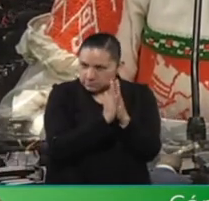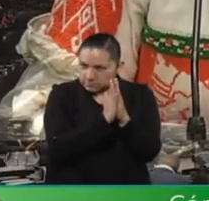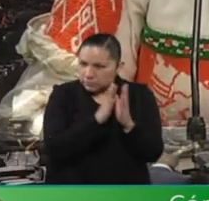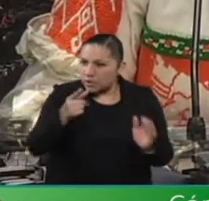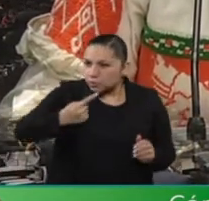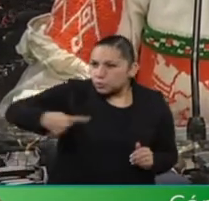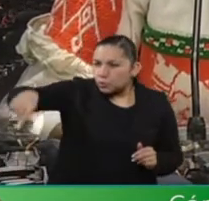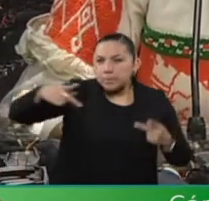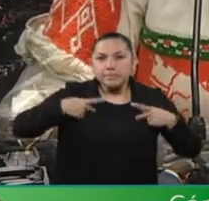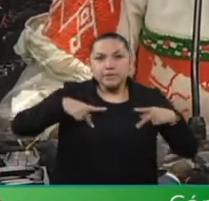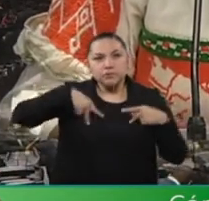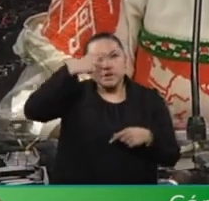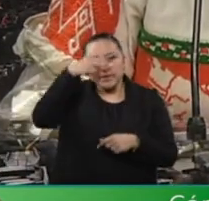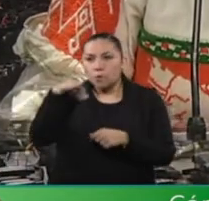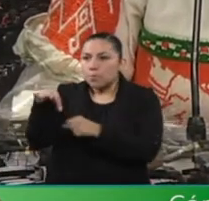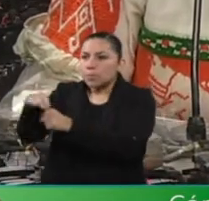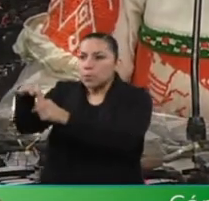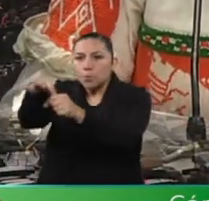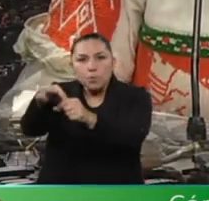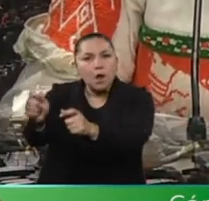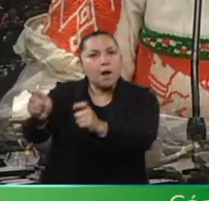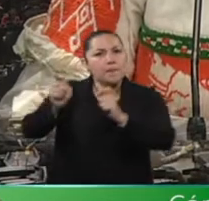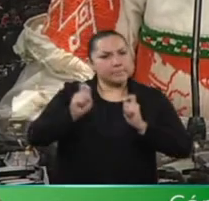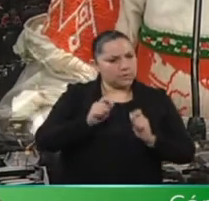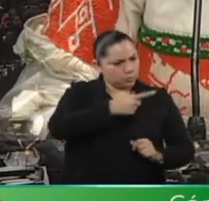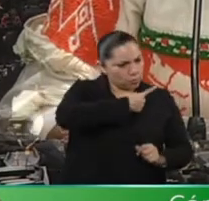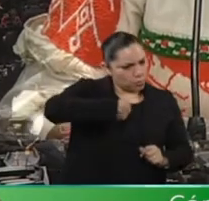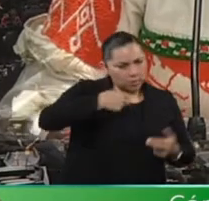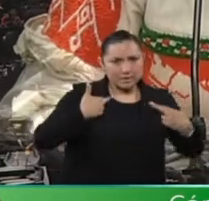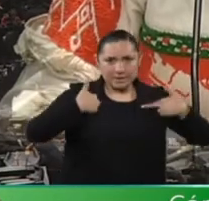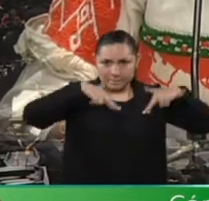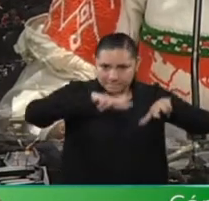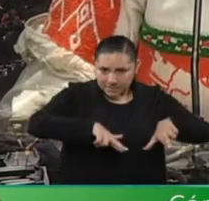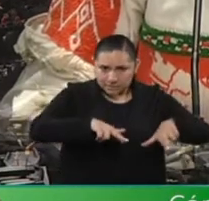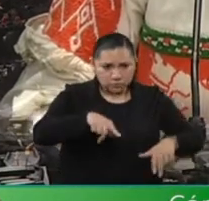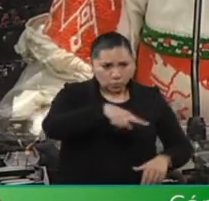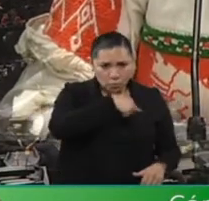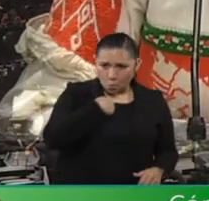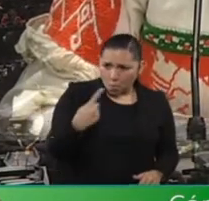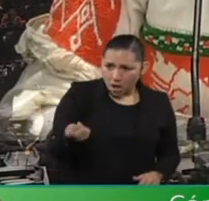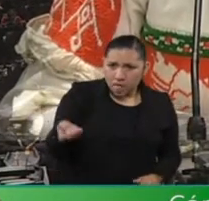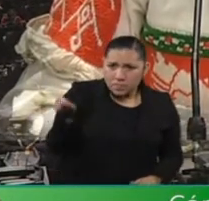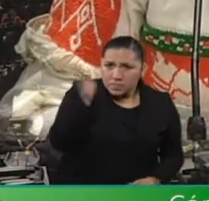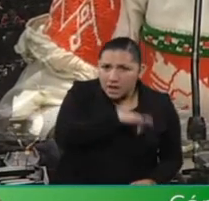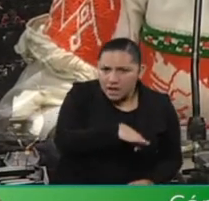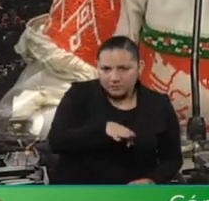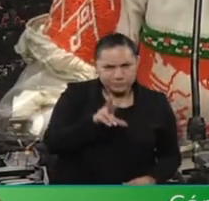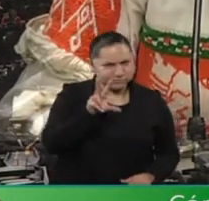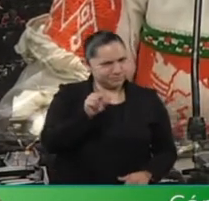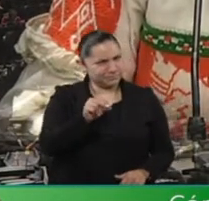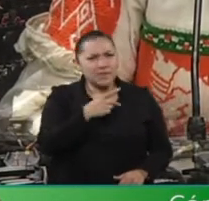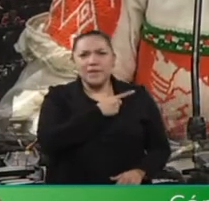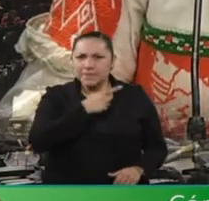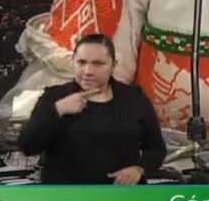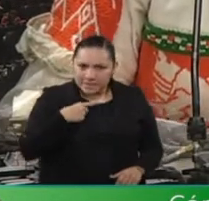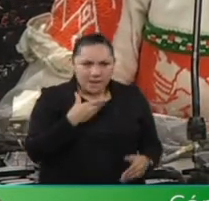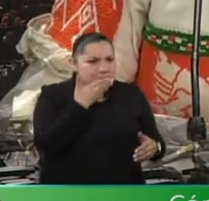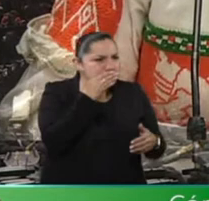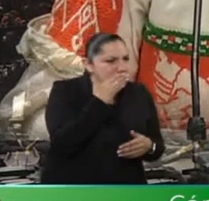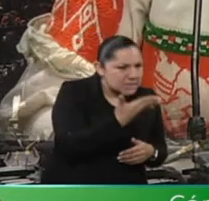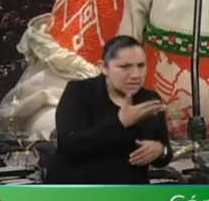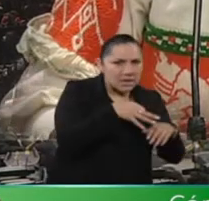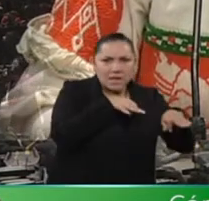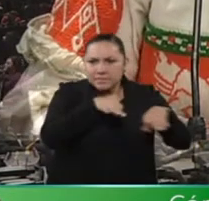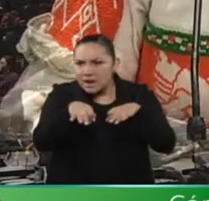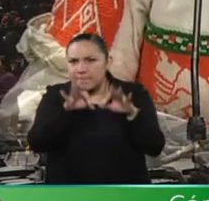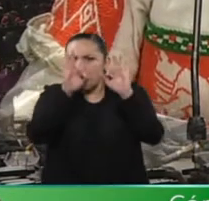Hagamos la tarea que nos encomendaron y hagámosla bien, no con albazos y atropellos. Desde mi punto